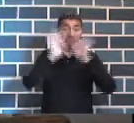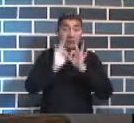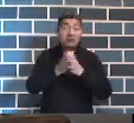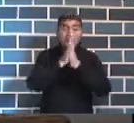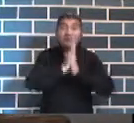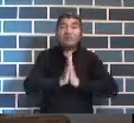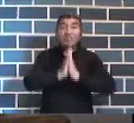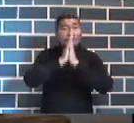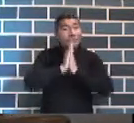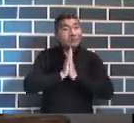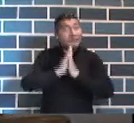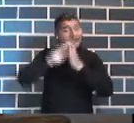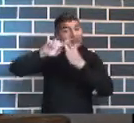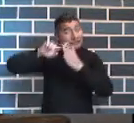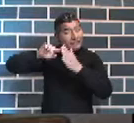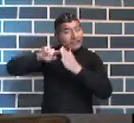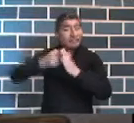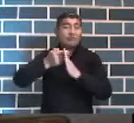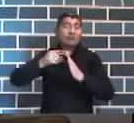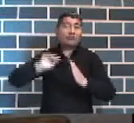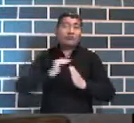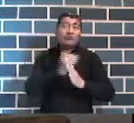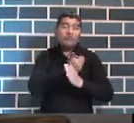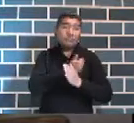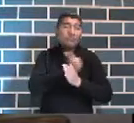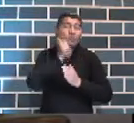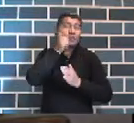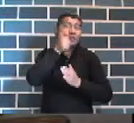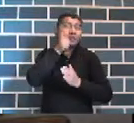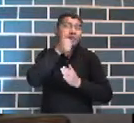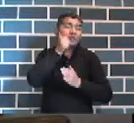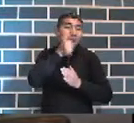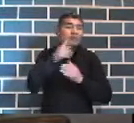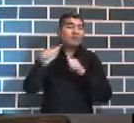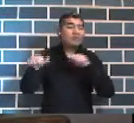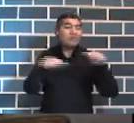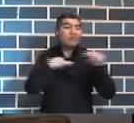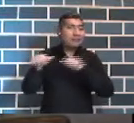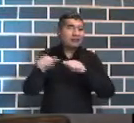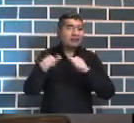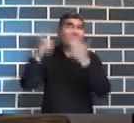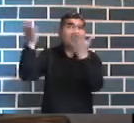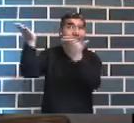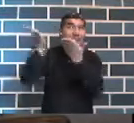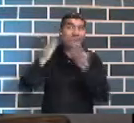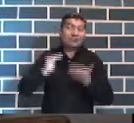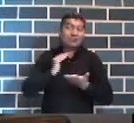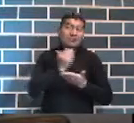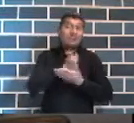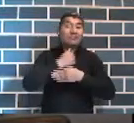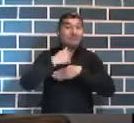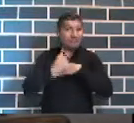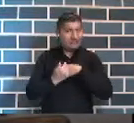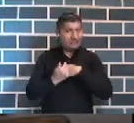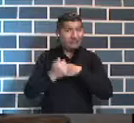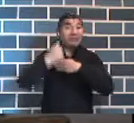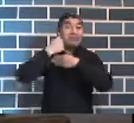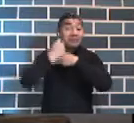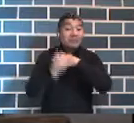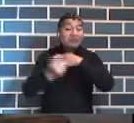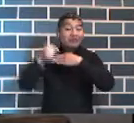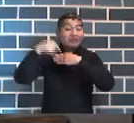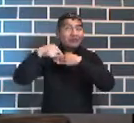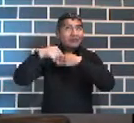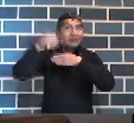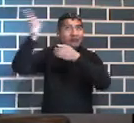oración la fuente de nuestro actuar danos nuestro pan el pan es don de